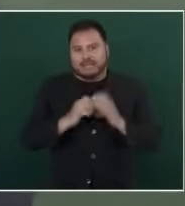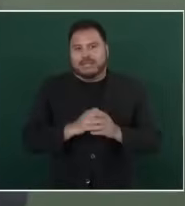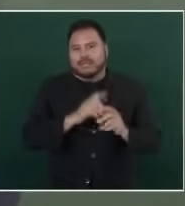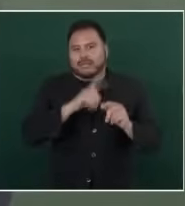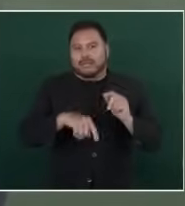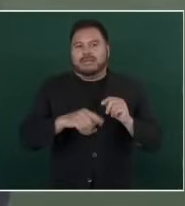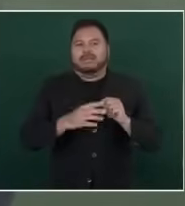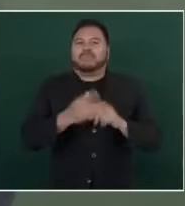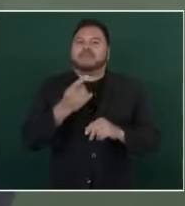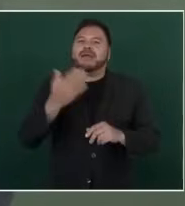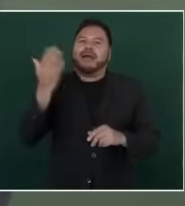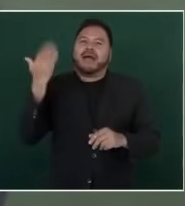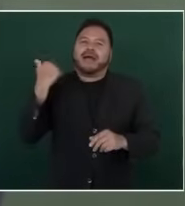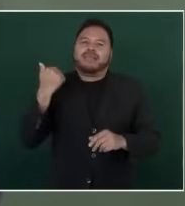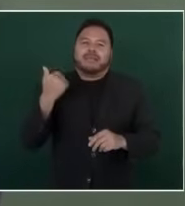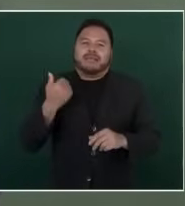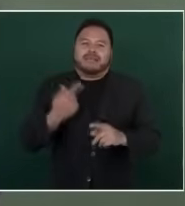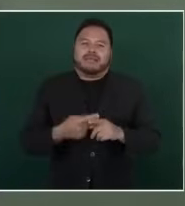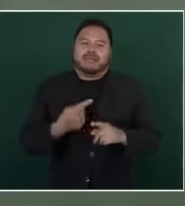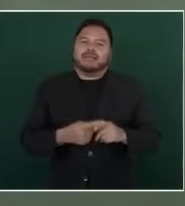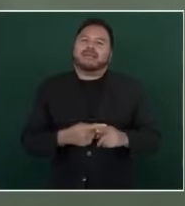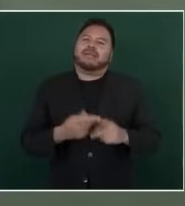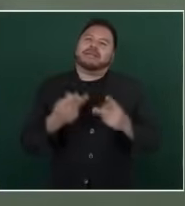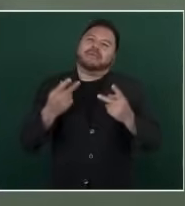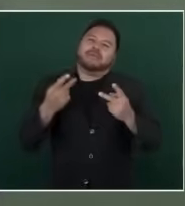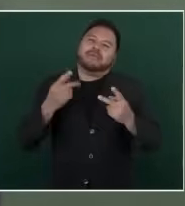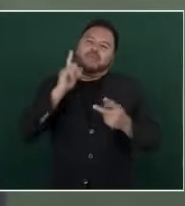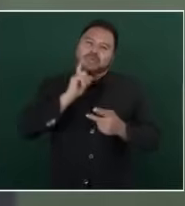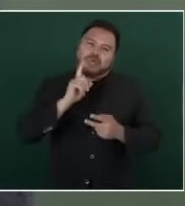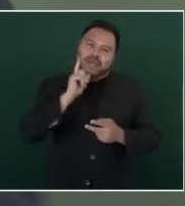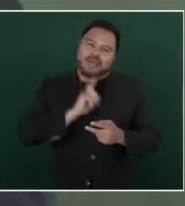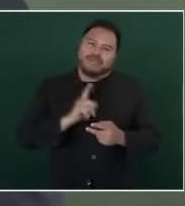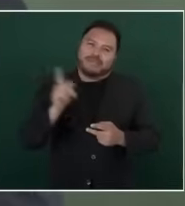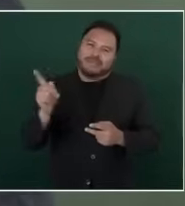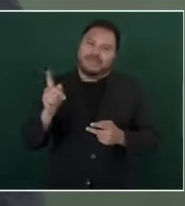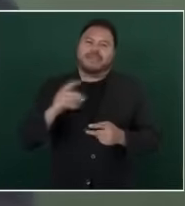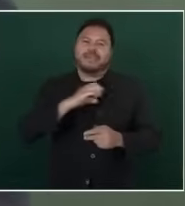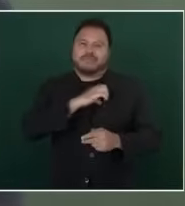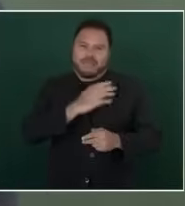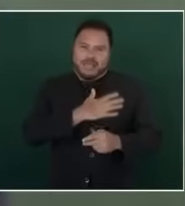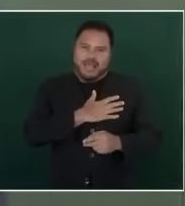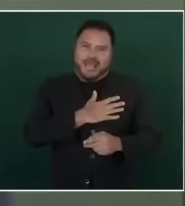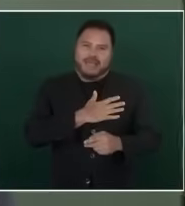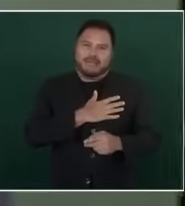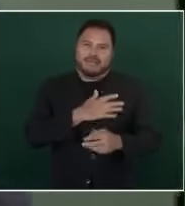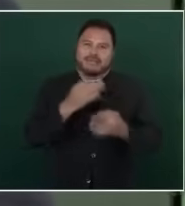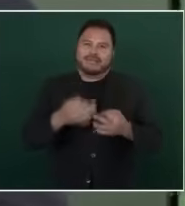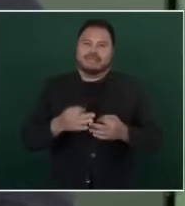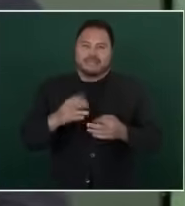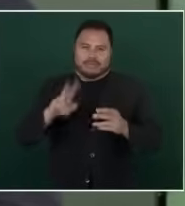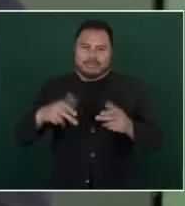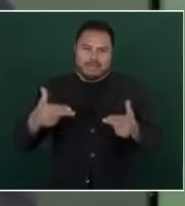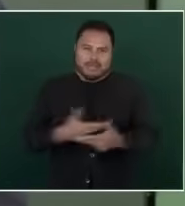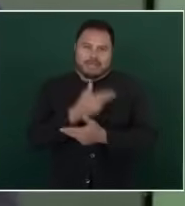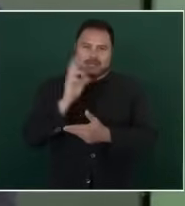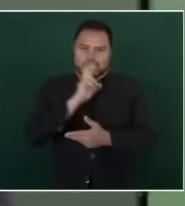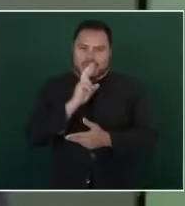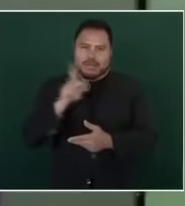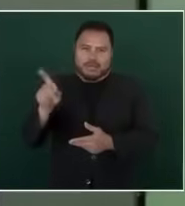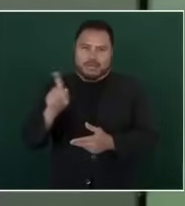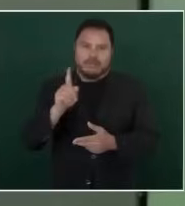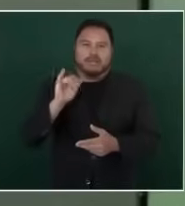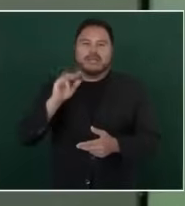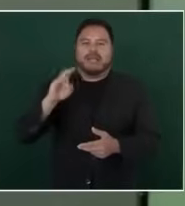que nos hizo una periodista española de origen ruso,